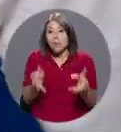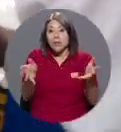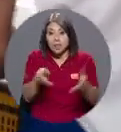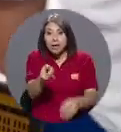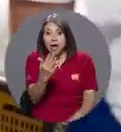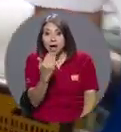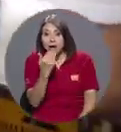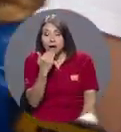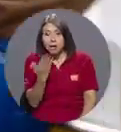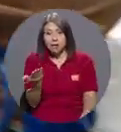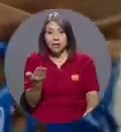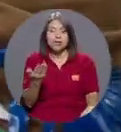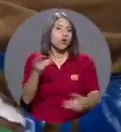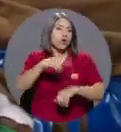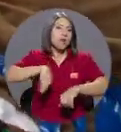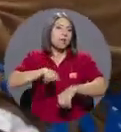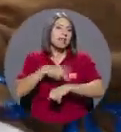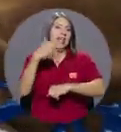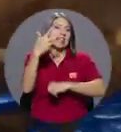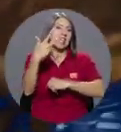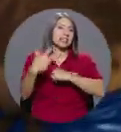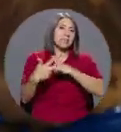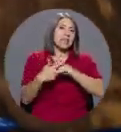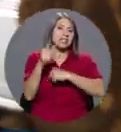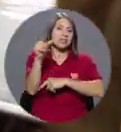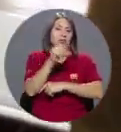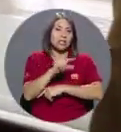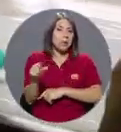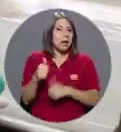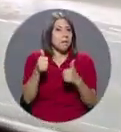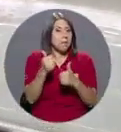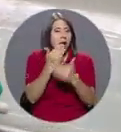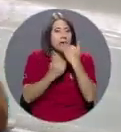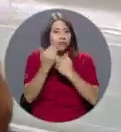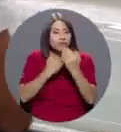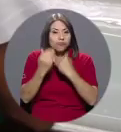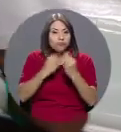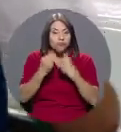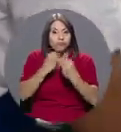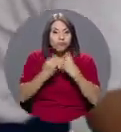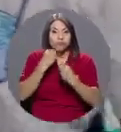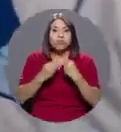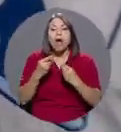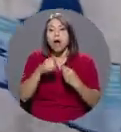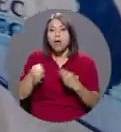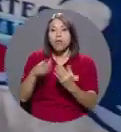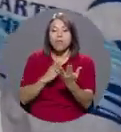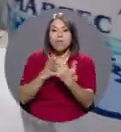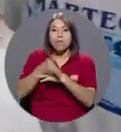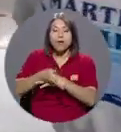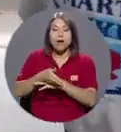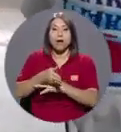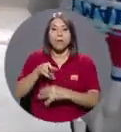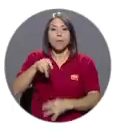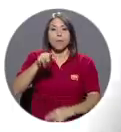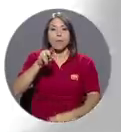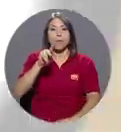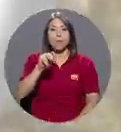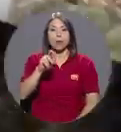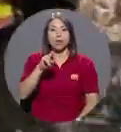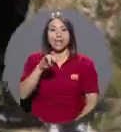estos productos. Normalmente 3 veces por semana es lo más adecuado, y que la gente pueda tener acceso a estas fuentes de proteína.